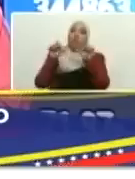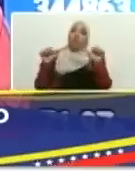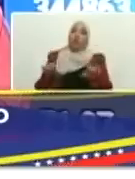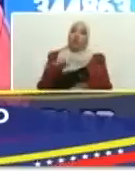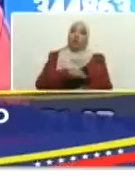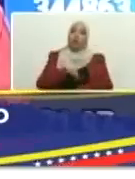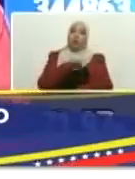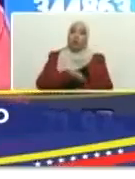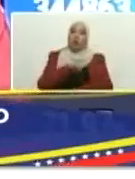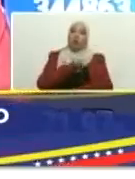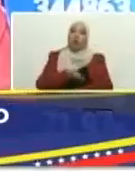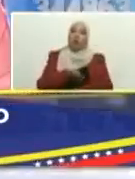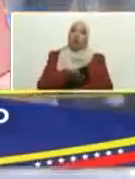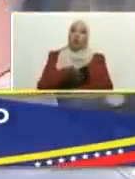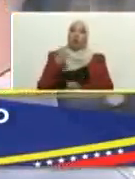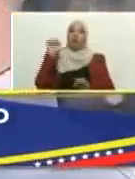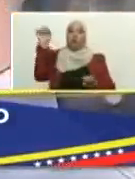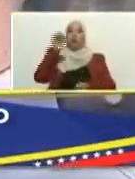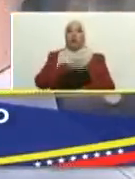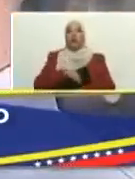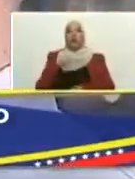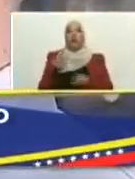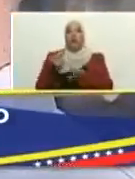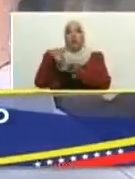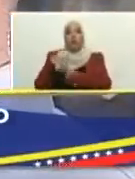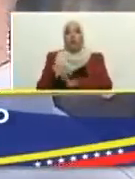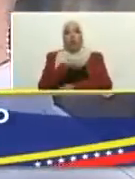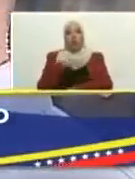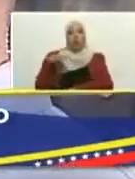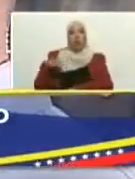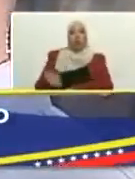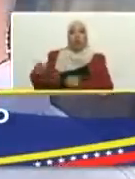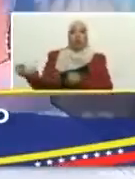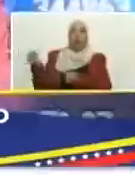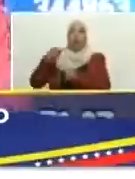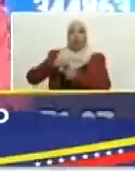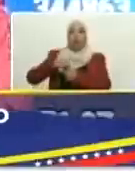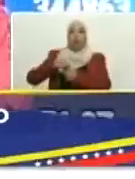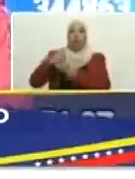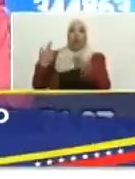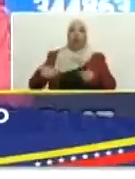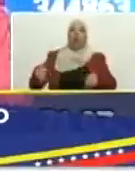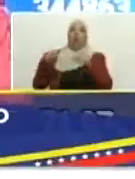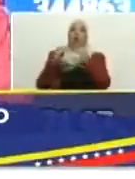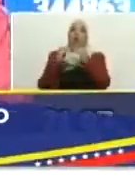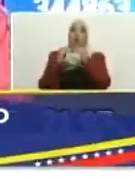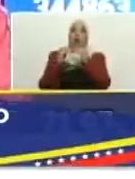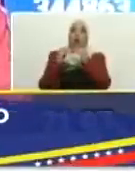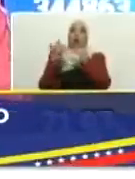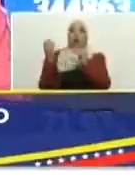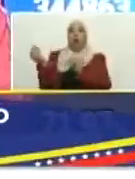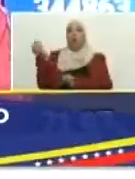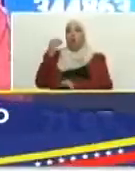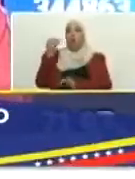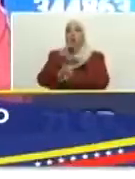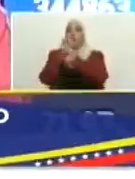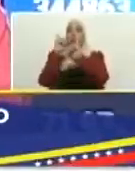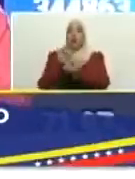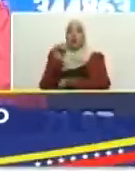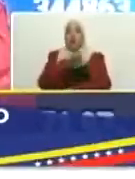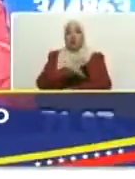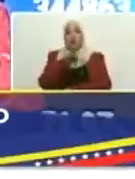social socialista, cristiano, de inclusión, de igualdad, de máxima felicidad